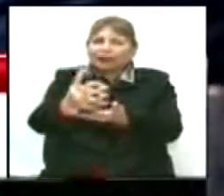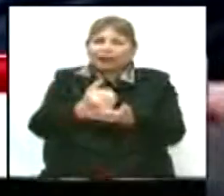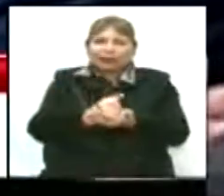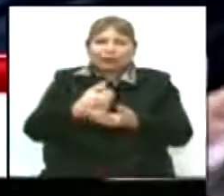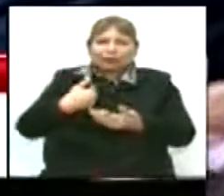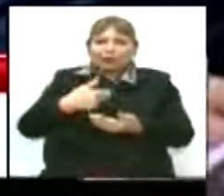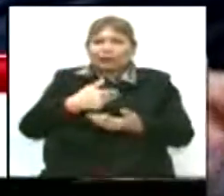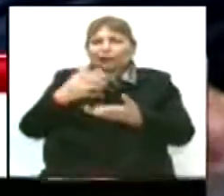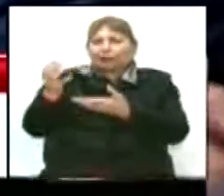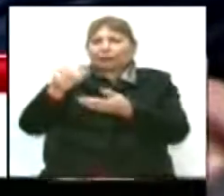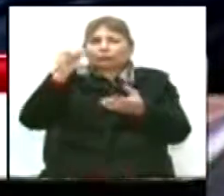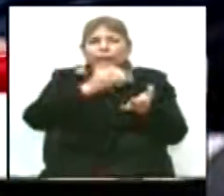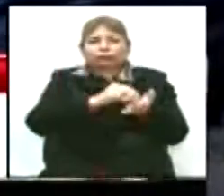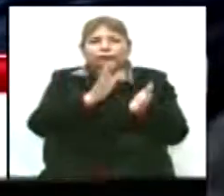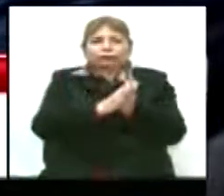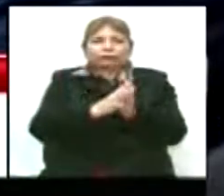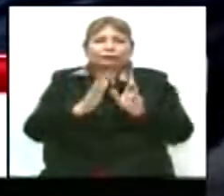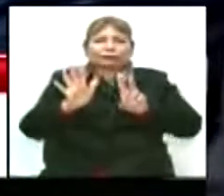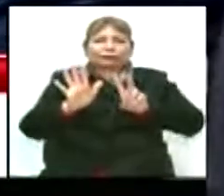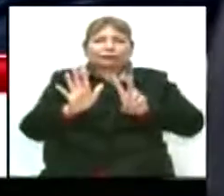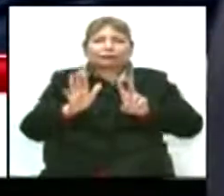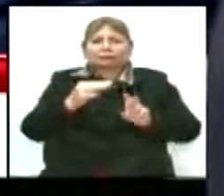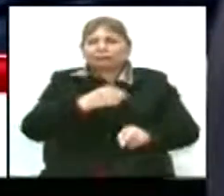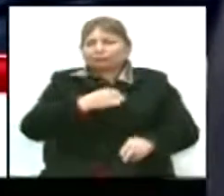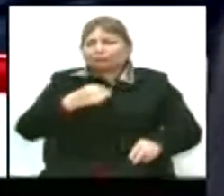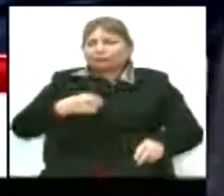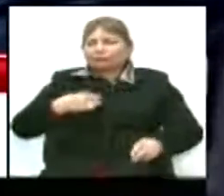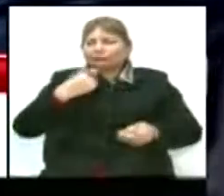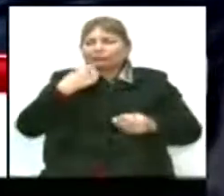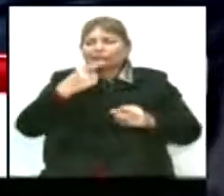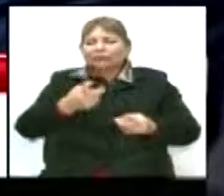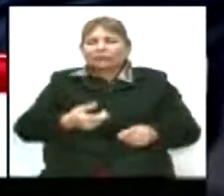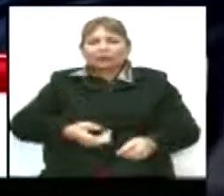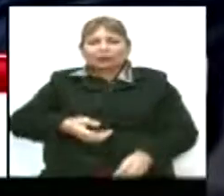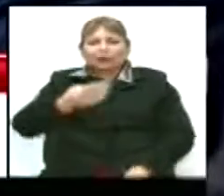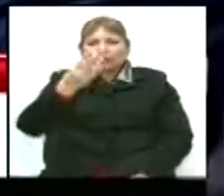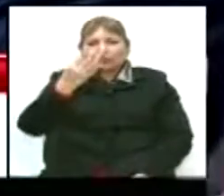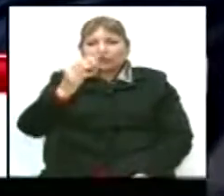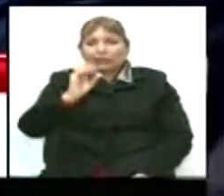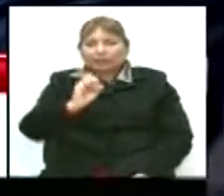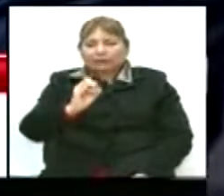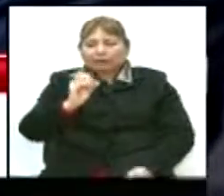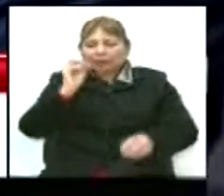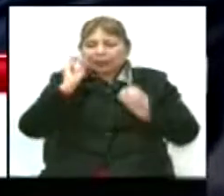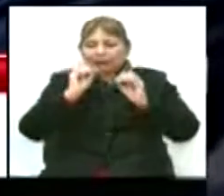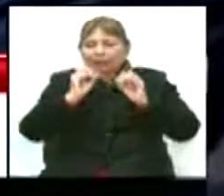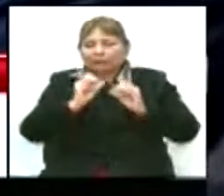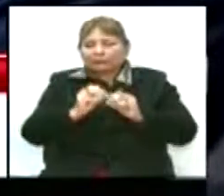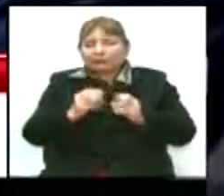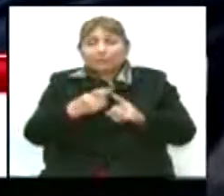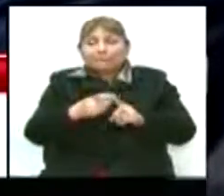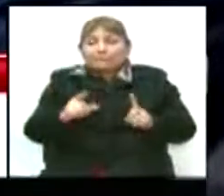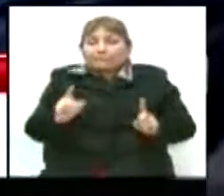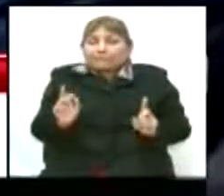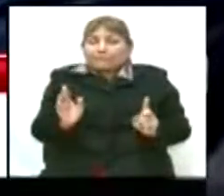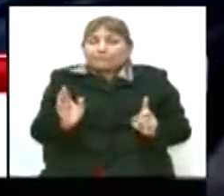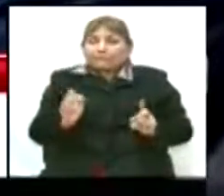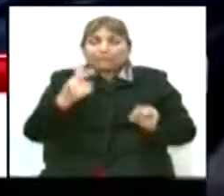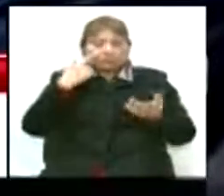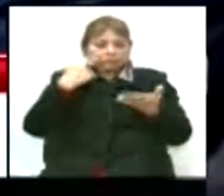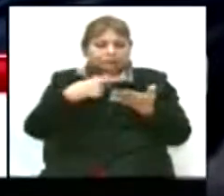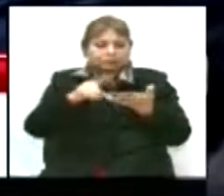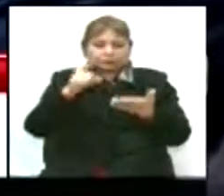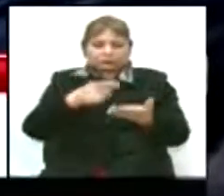nuestros aportes porque han puesto que sean 7 miembros. Nuestros aportes han sido cerca de 40, presidente. Y sin embargo, estamos